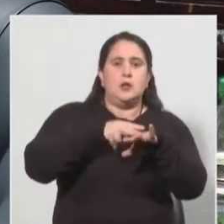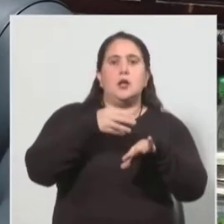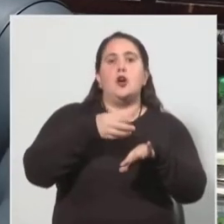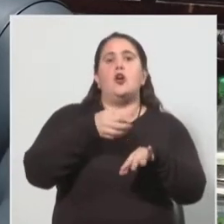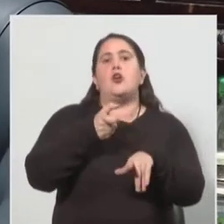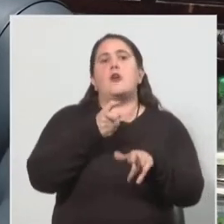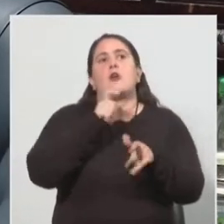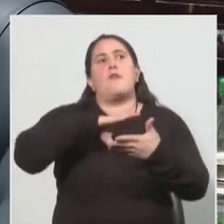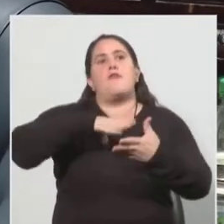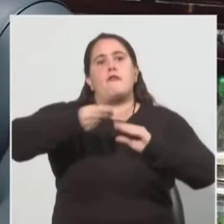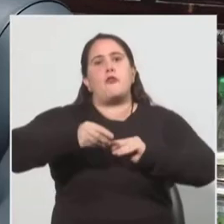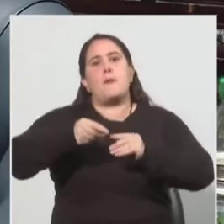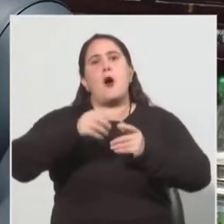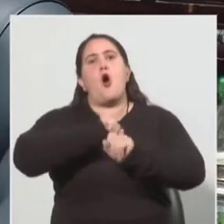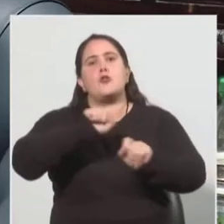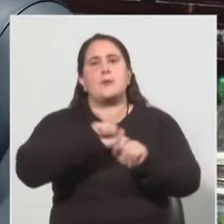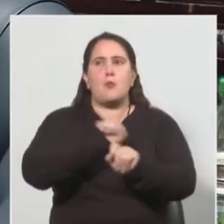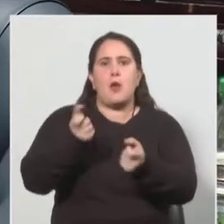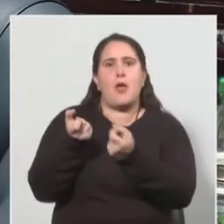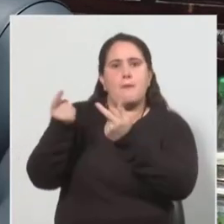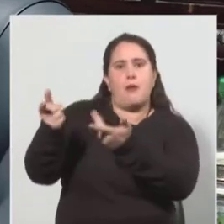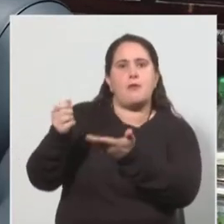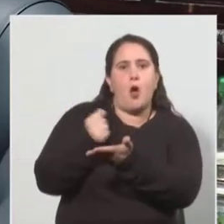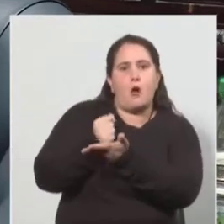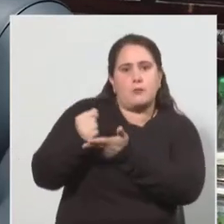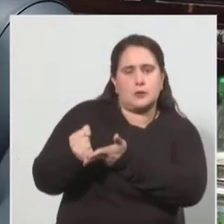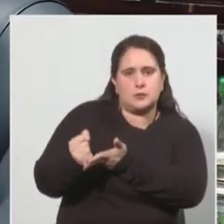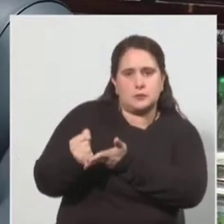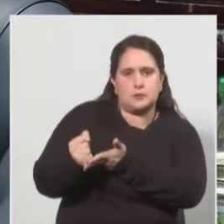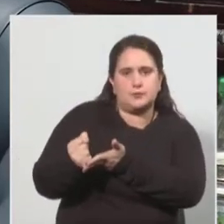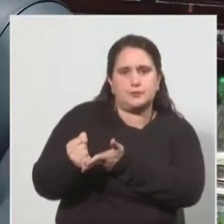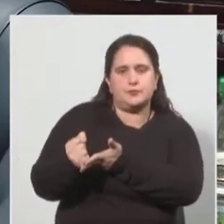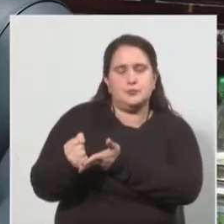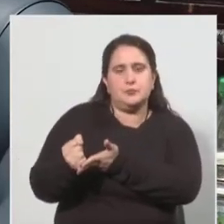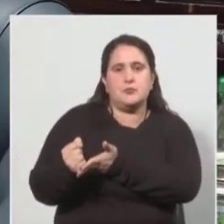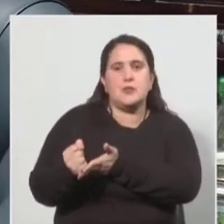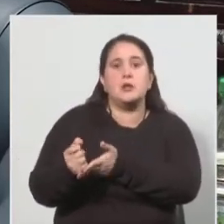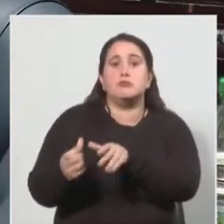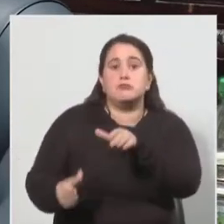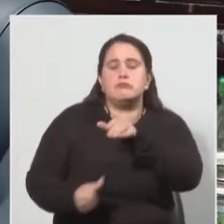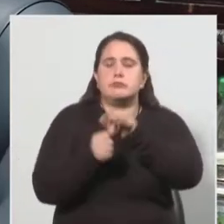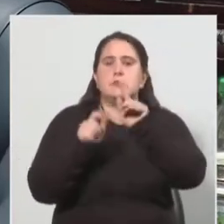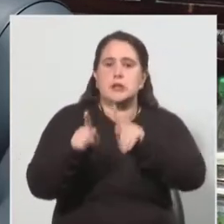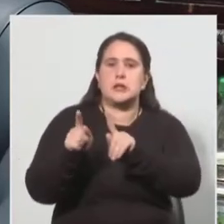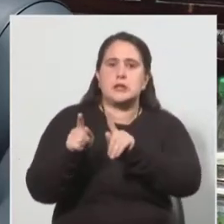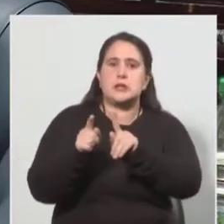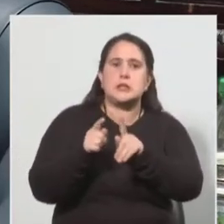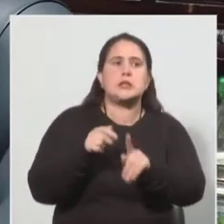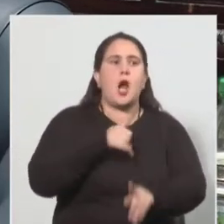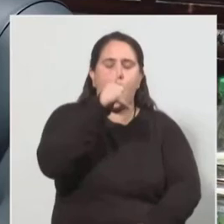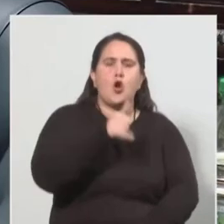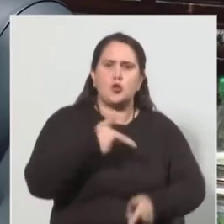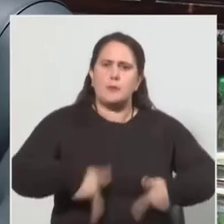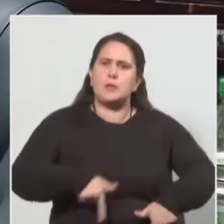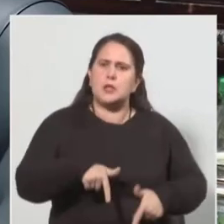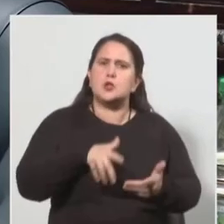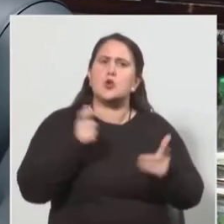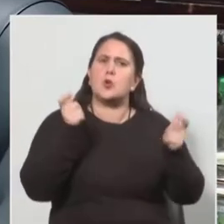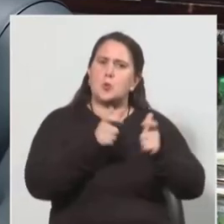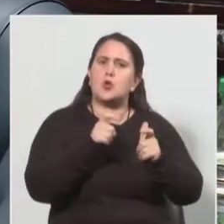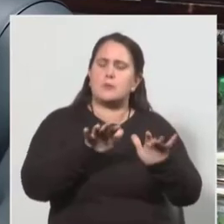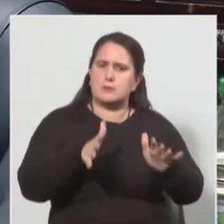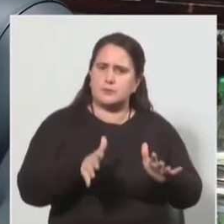vías alternativas del envío del documento? ¿La jerarca transmitió esa reunión al ministro?